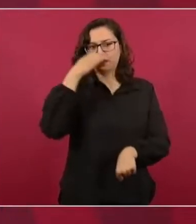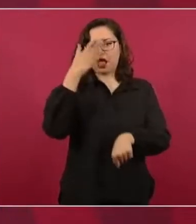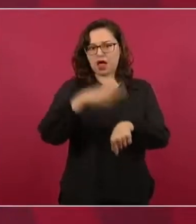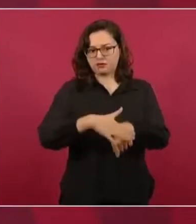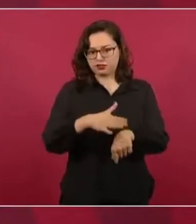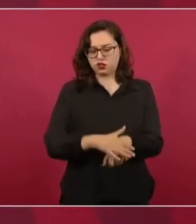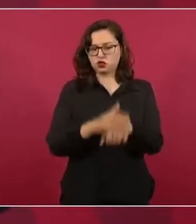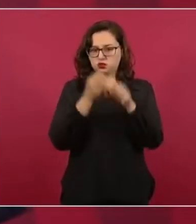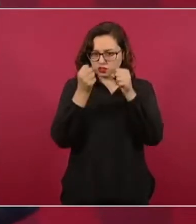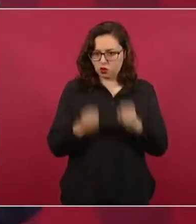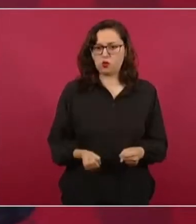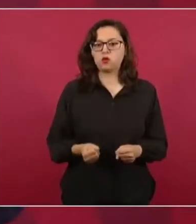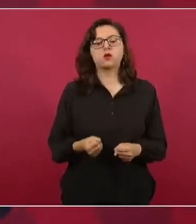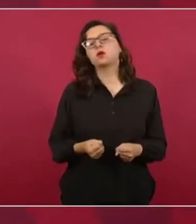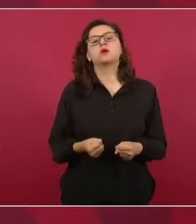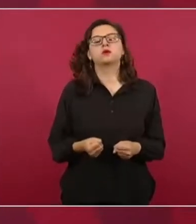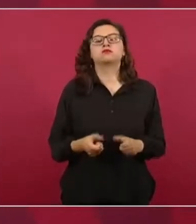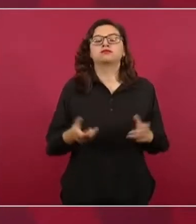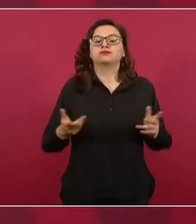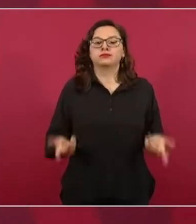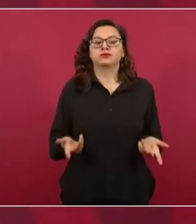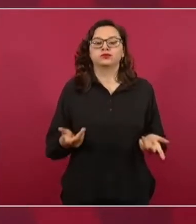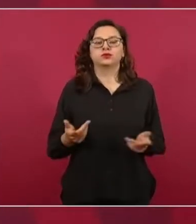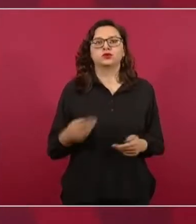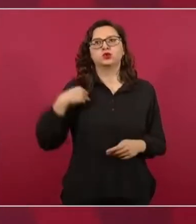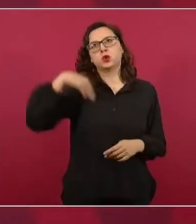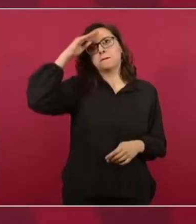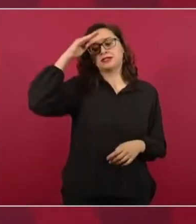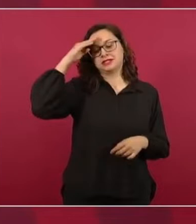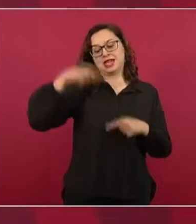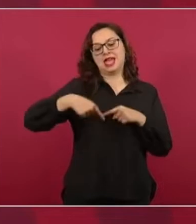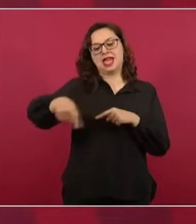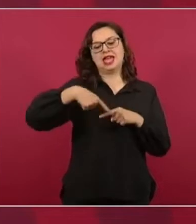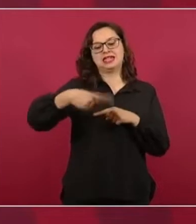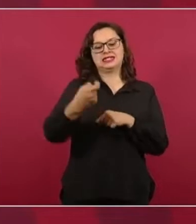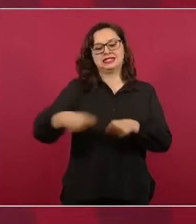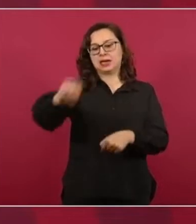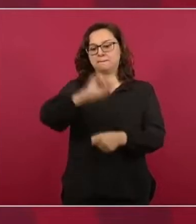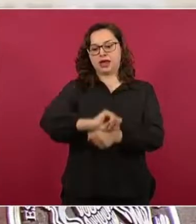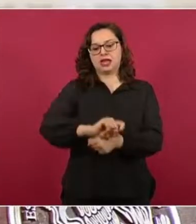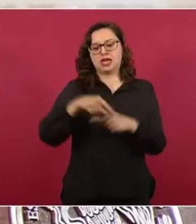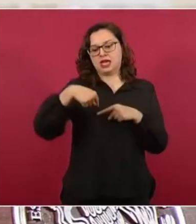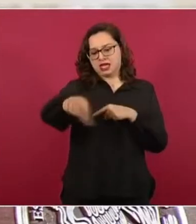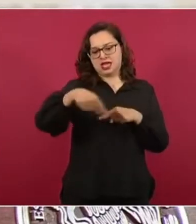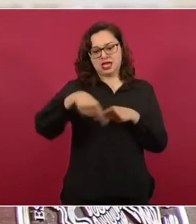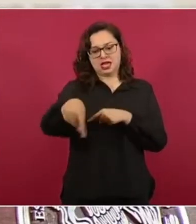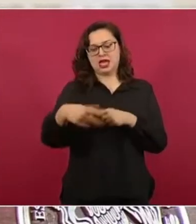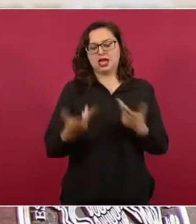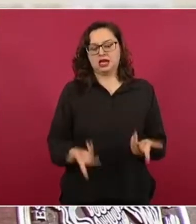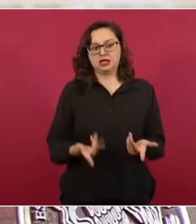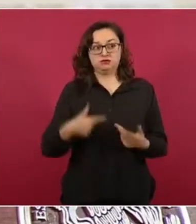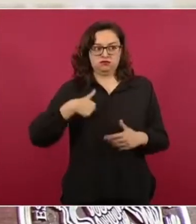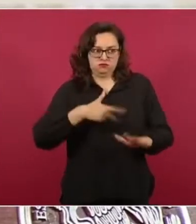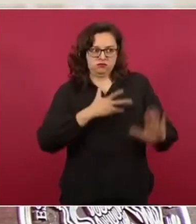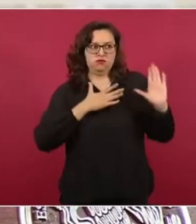Tenía pensado ir ahora, porque ya se venció el plazo compromiso que